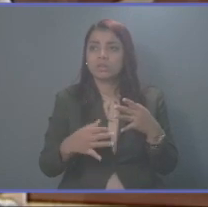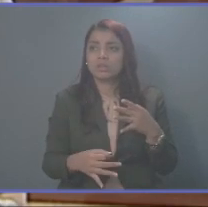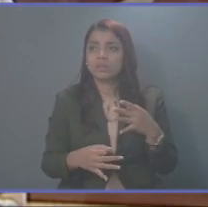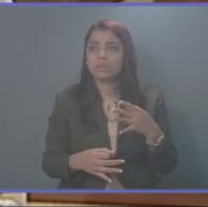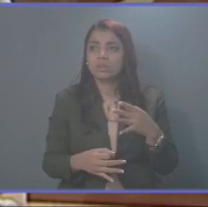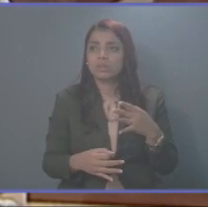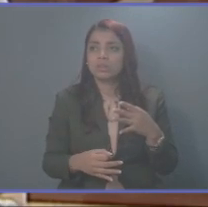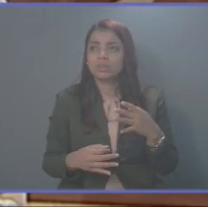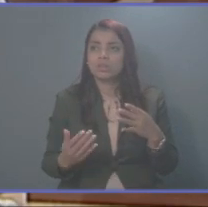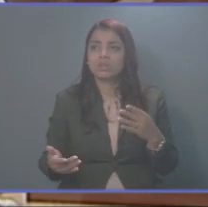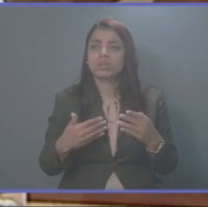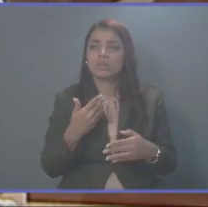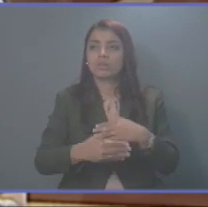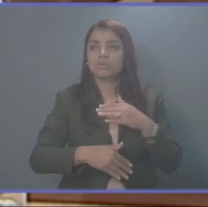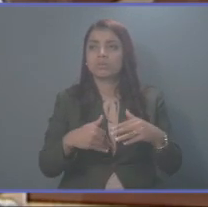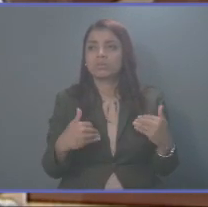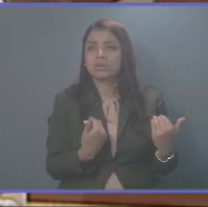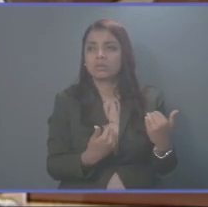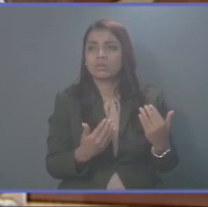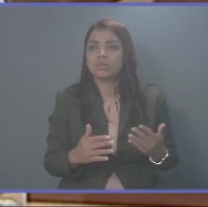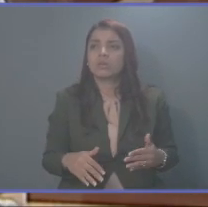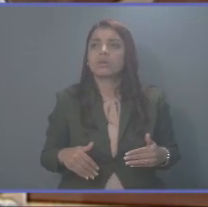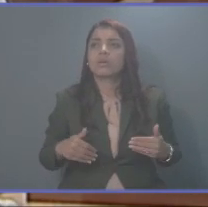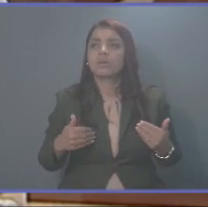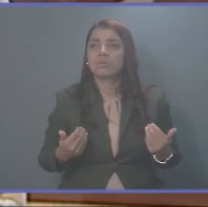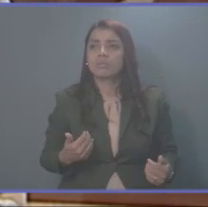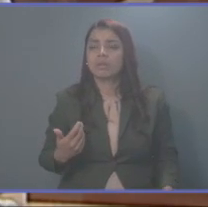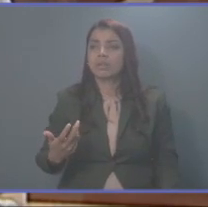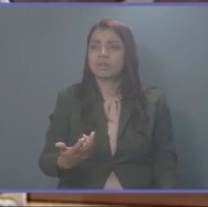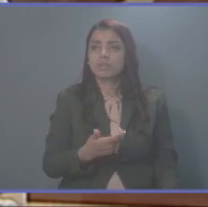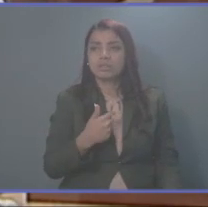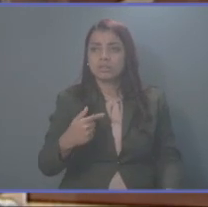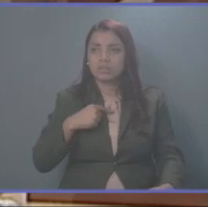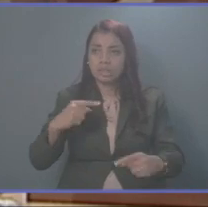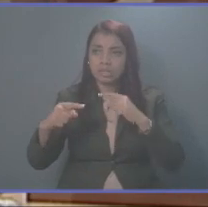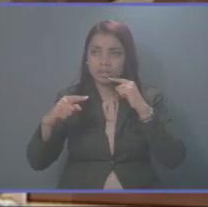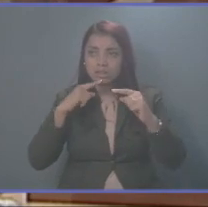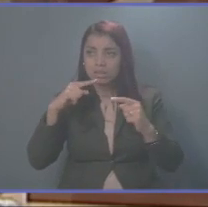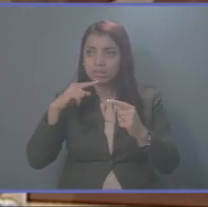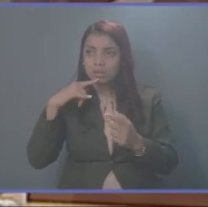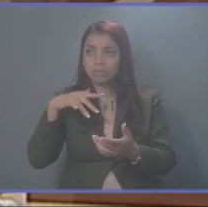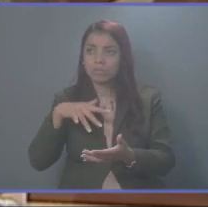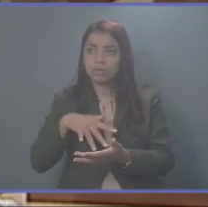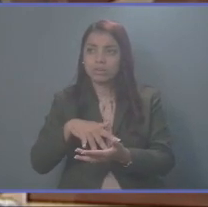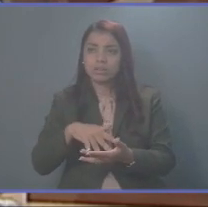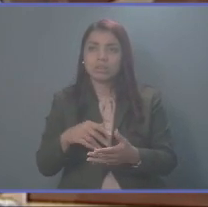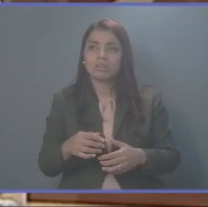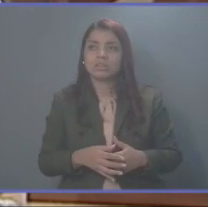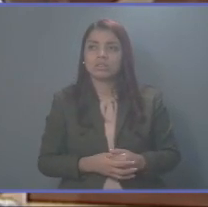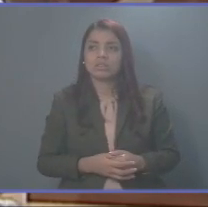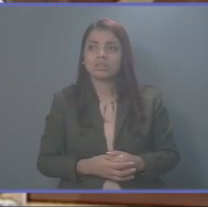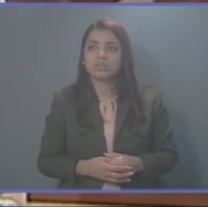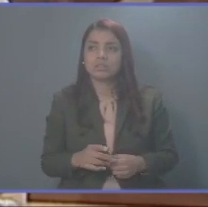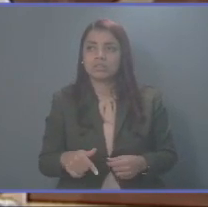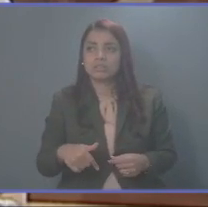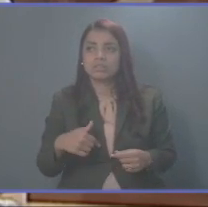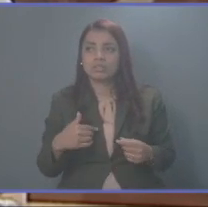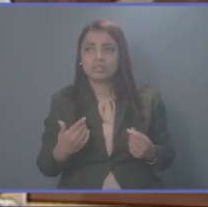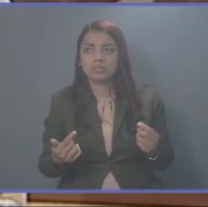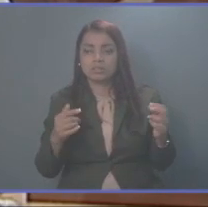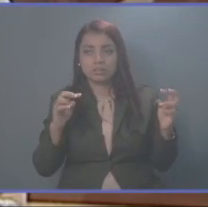labor tan necesaria para el fortalecimiento de nuestra democracia y el Estado de Derecho. En ese